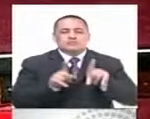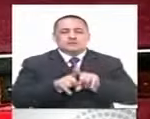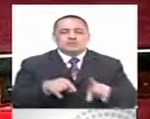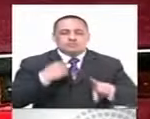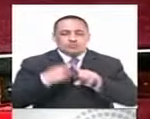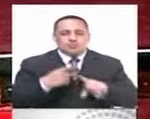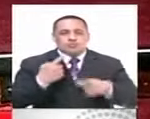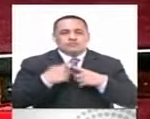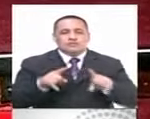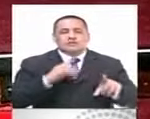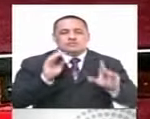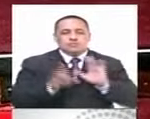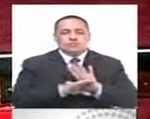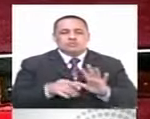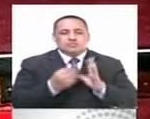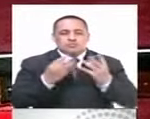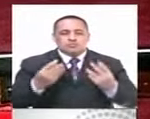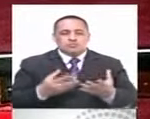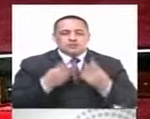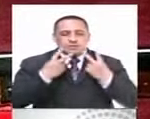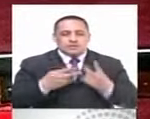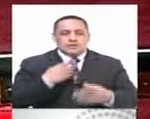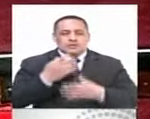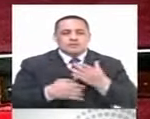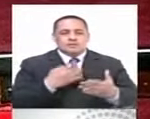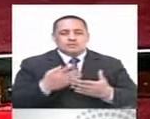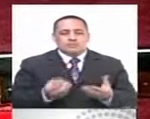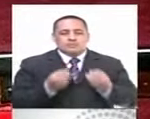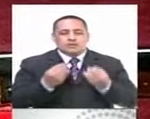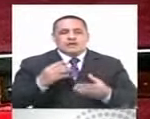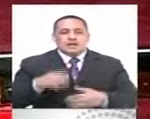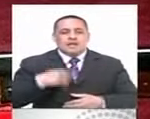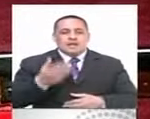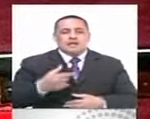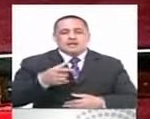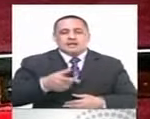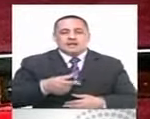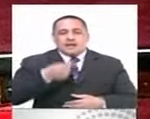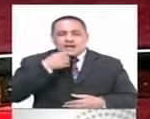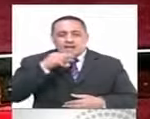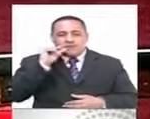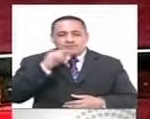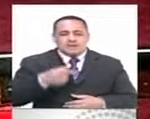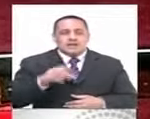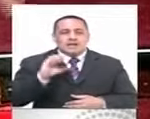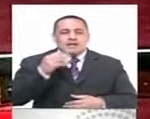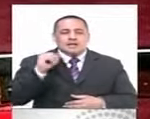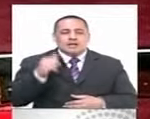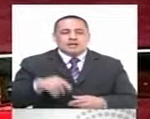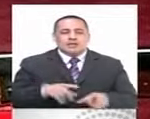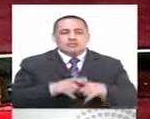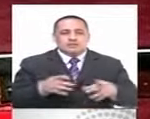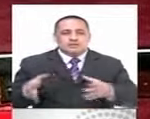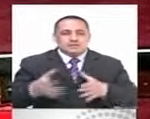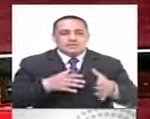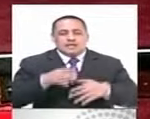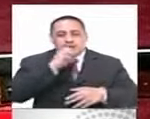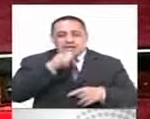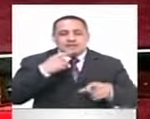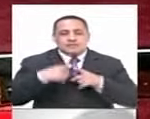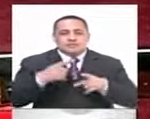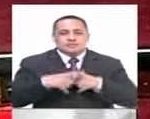En el Braen ha funcionado bien lo alternativo, porque hay café, cacao, plátanos, quión, naranjas, unas carreteras y